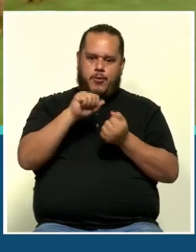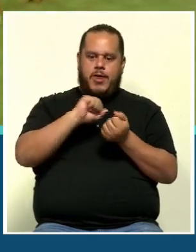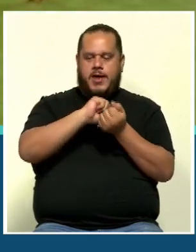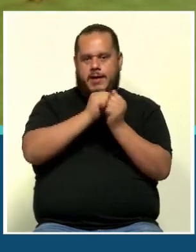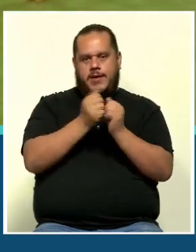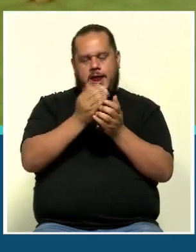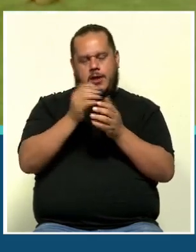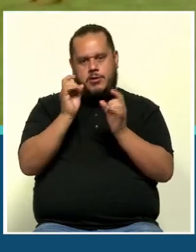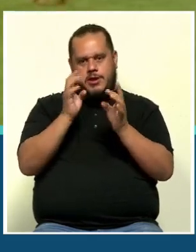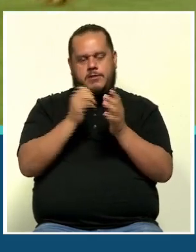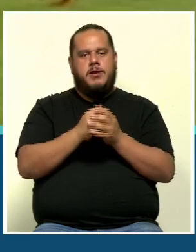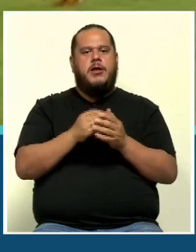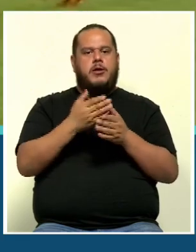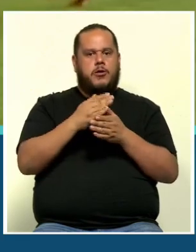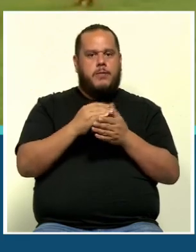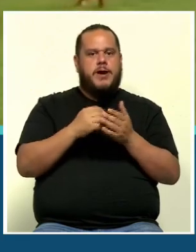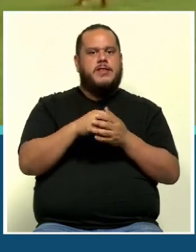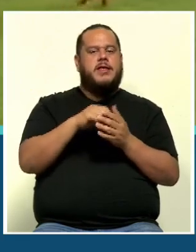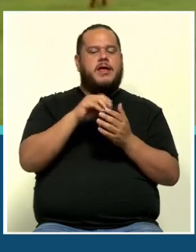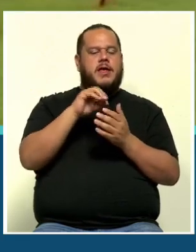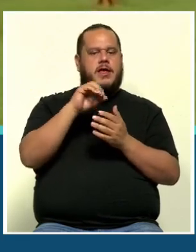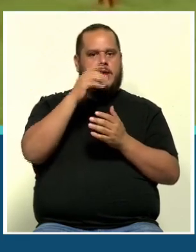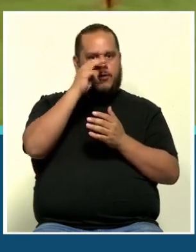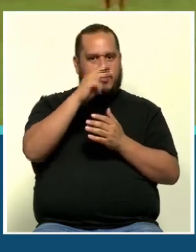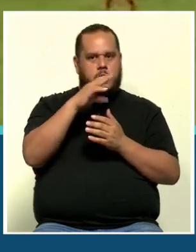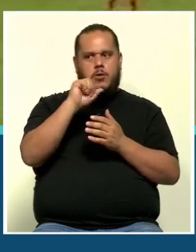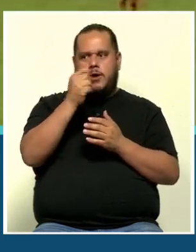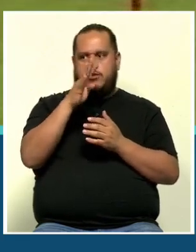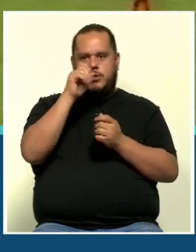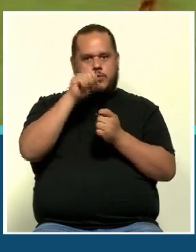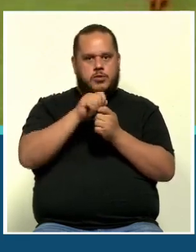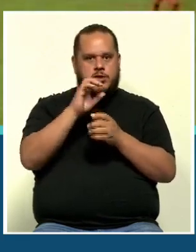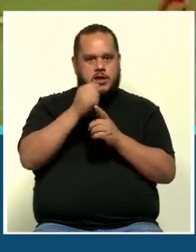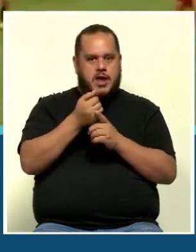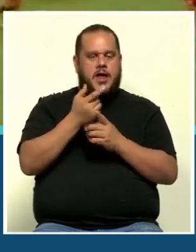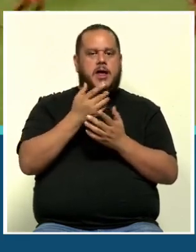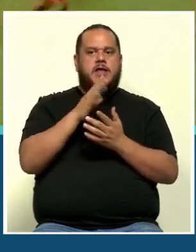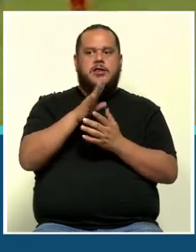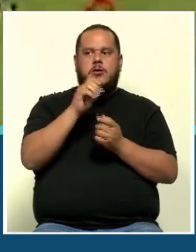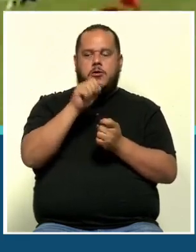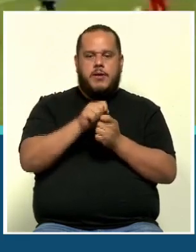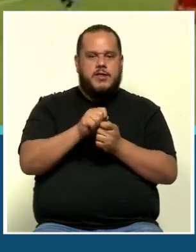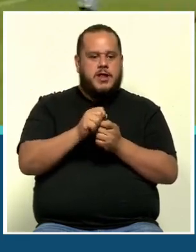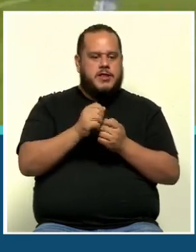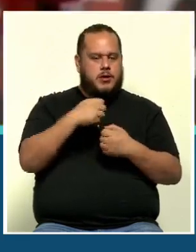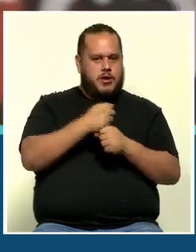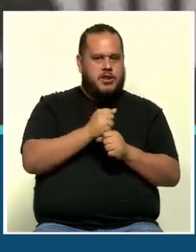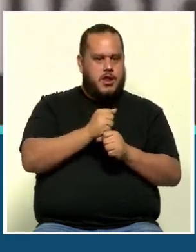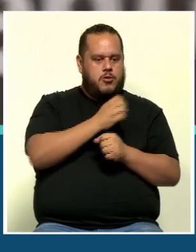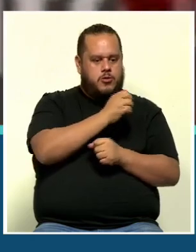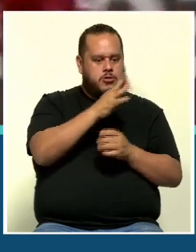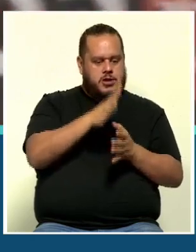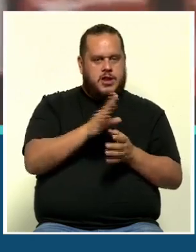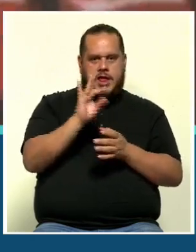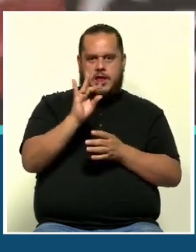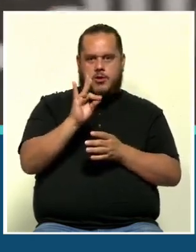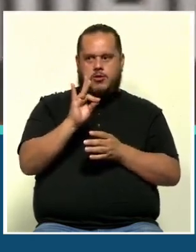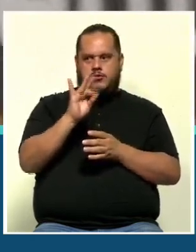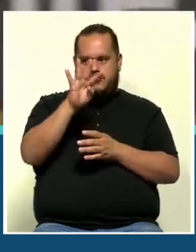cuarto lugar con México, con 14 puntos para cada selección, 5 más que lo cosechado por los ticos en 8 jornadas.